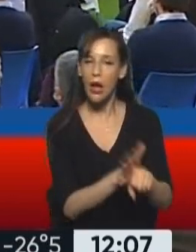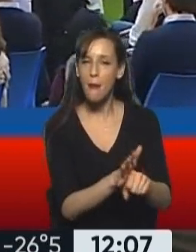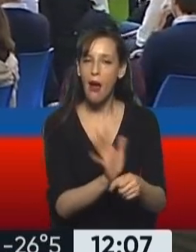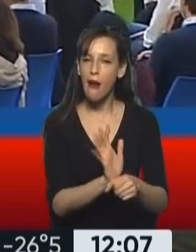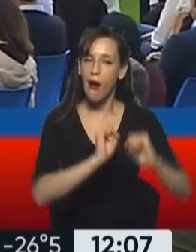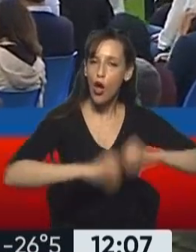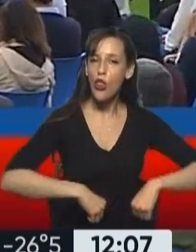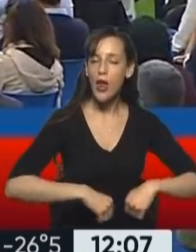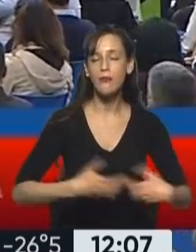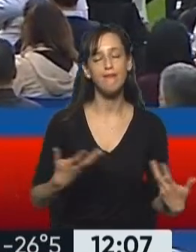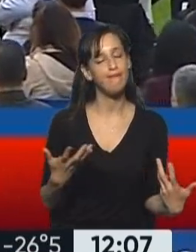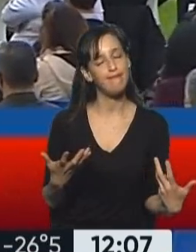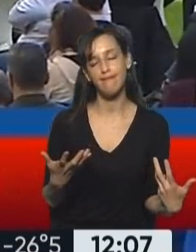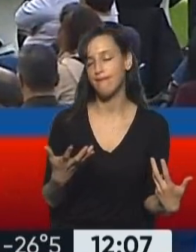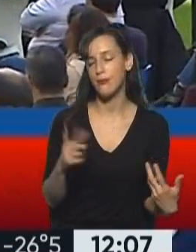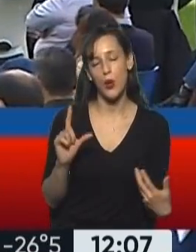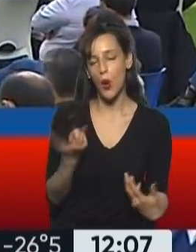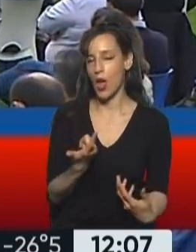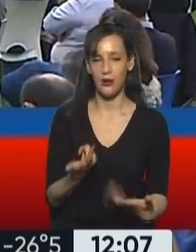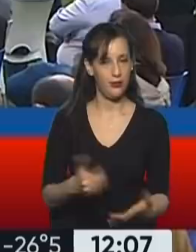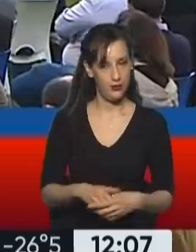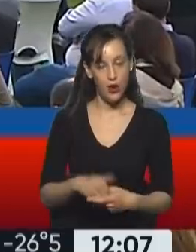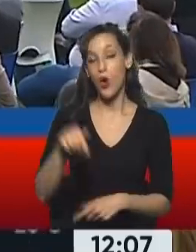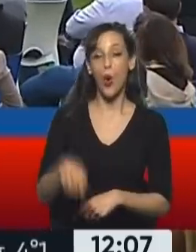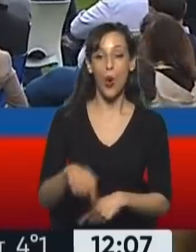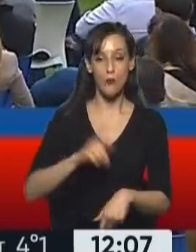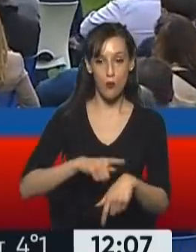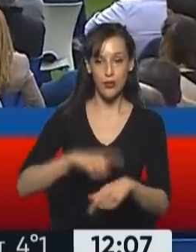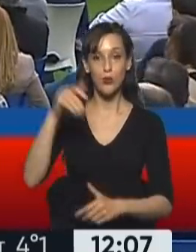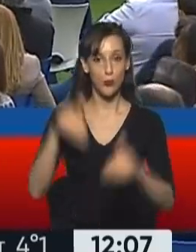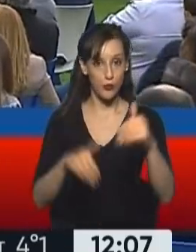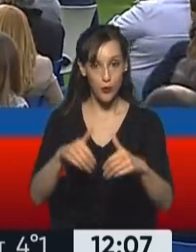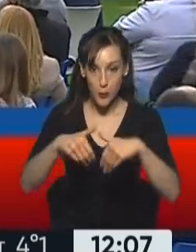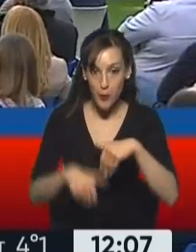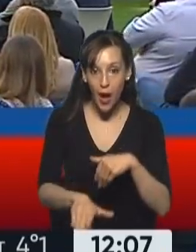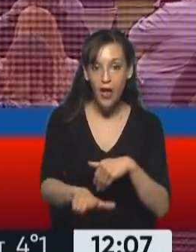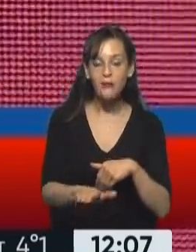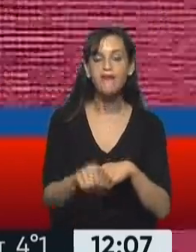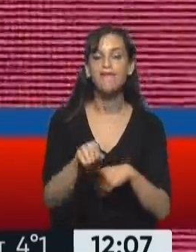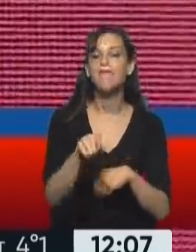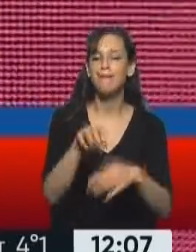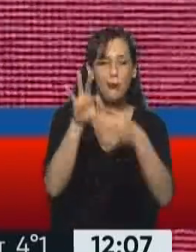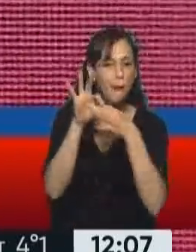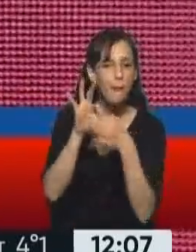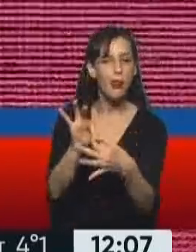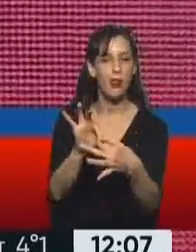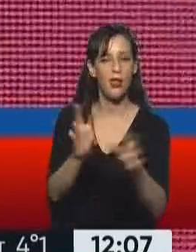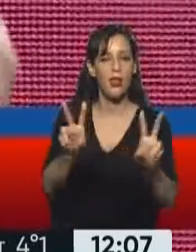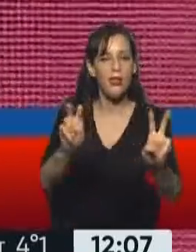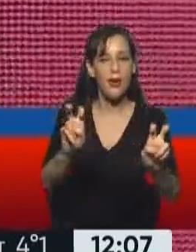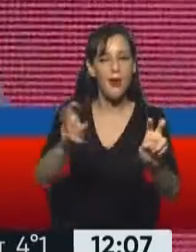Esta elección tiene mucho que ver por aquello con lo que muchos compañeros